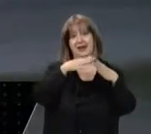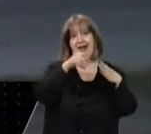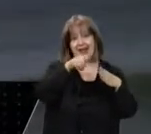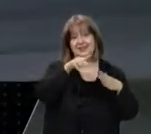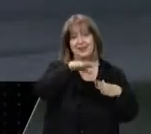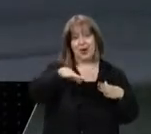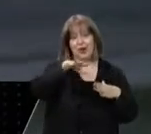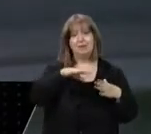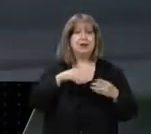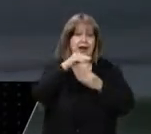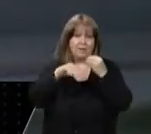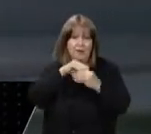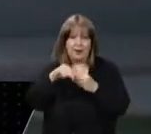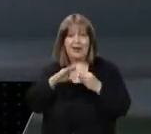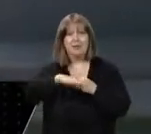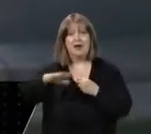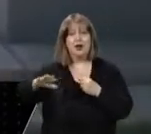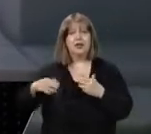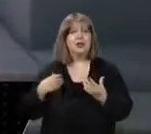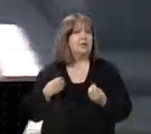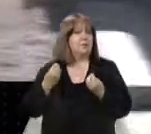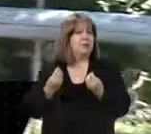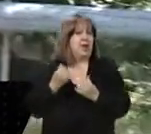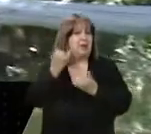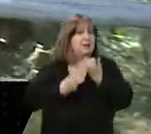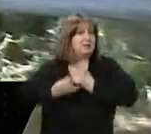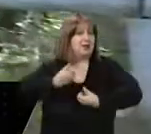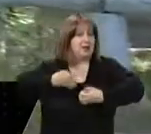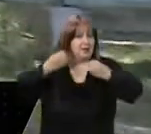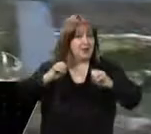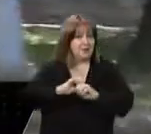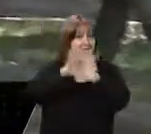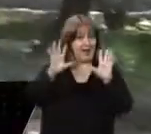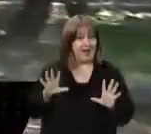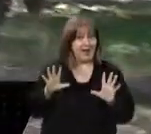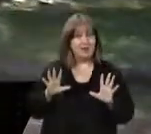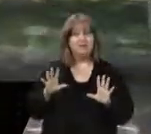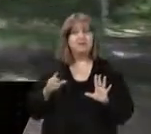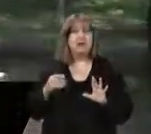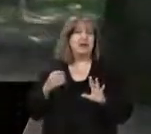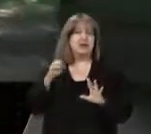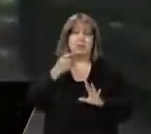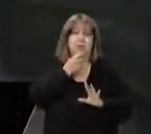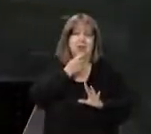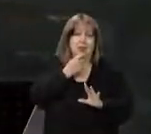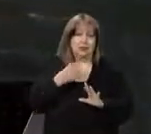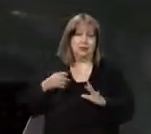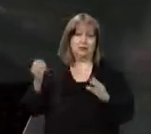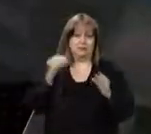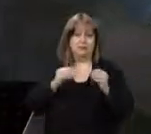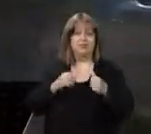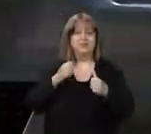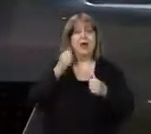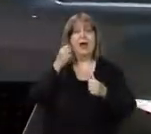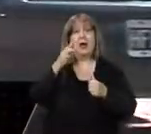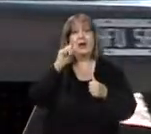También para la familia, pero directamente para que nos cuenten más de cómo va esta acción, donde todos se han sumado, todo Mendoza. Tenemos a Gabriela Ley,